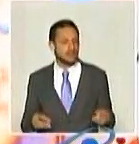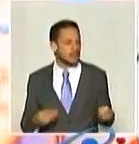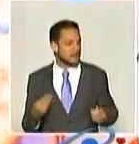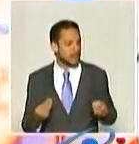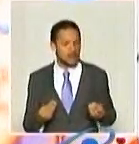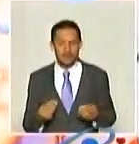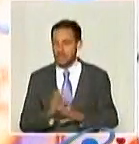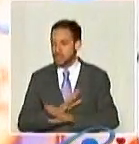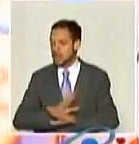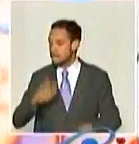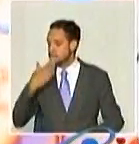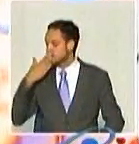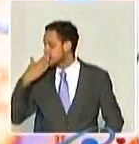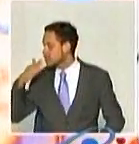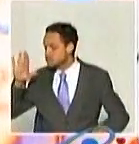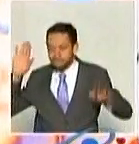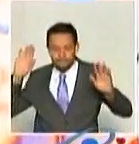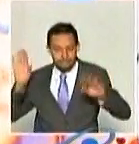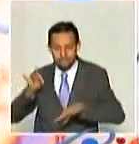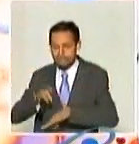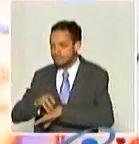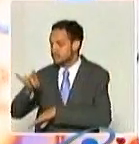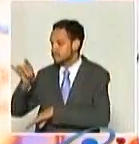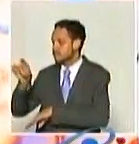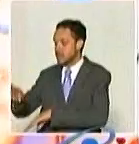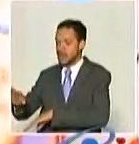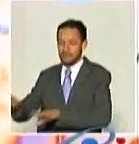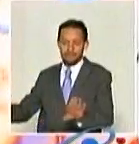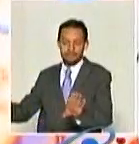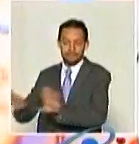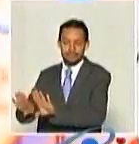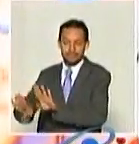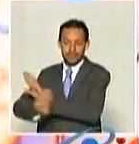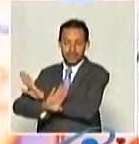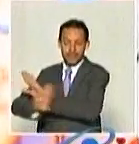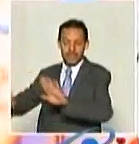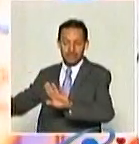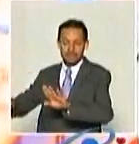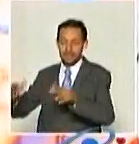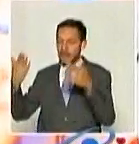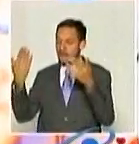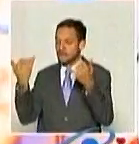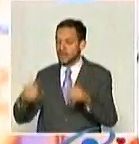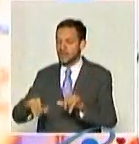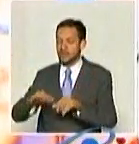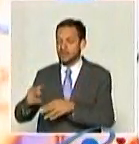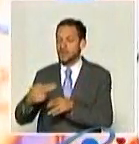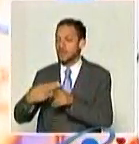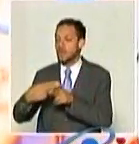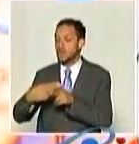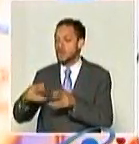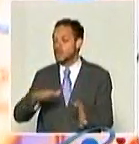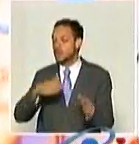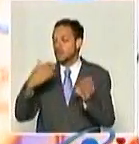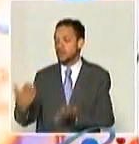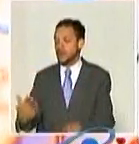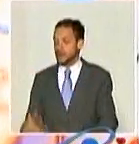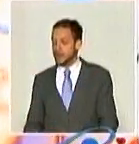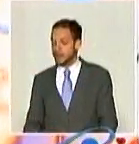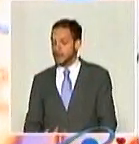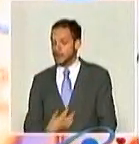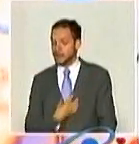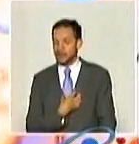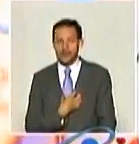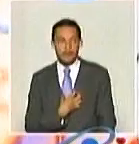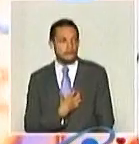ya está invadido, que ya pues le cerraron las puertas, que ya no tolera la quimioterapia, la radioterapia, en fin. Pues